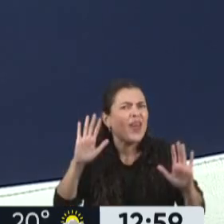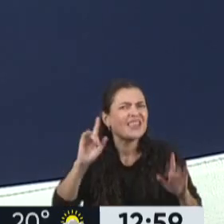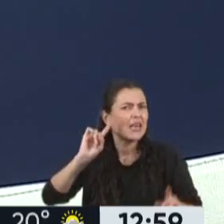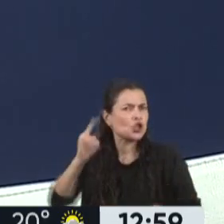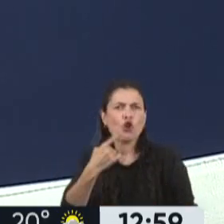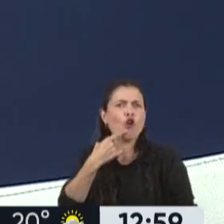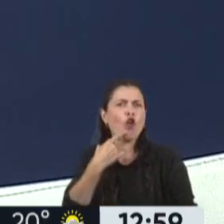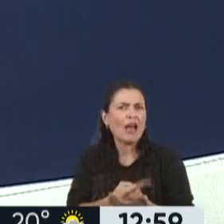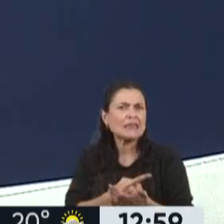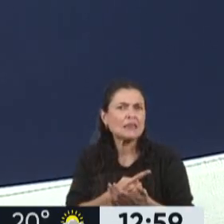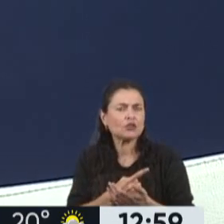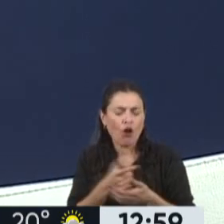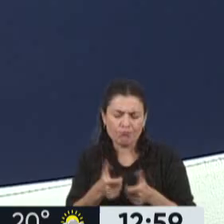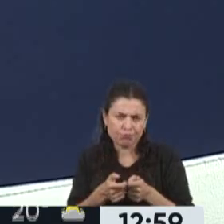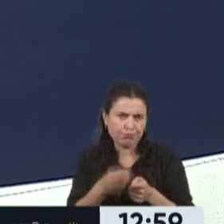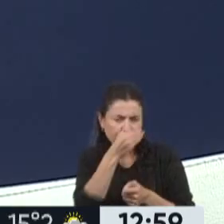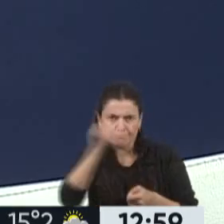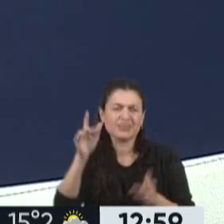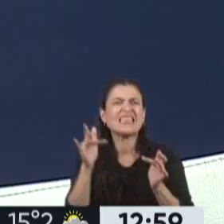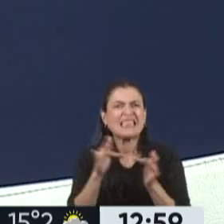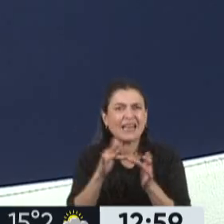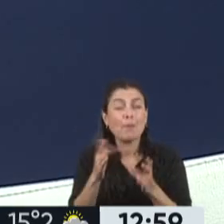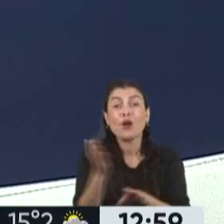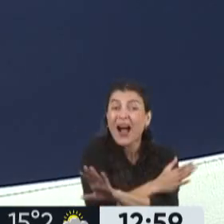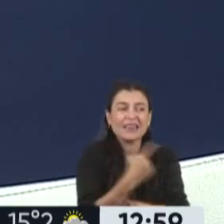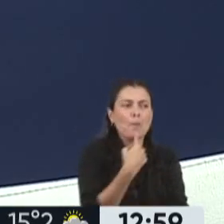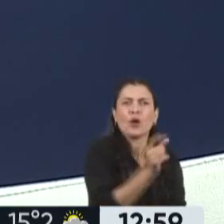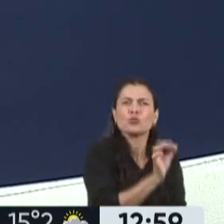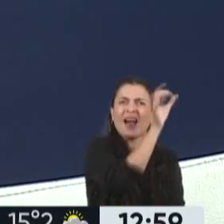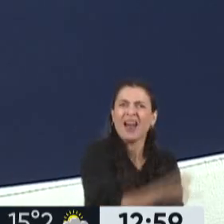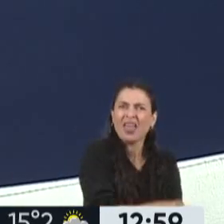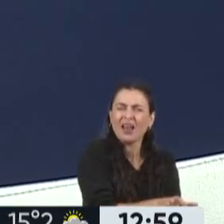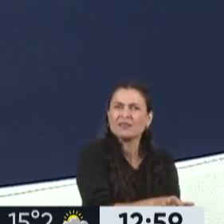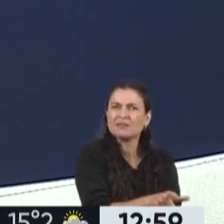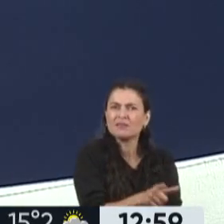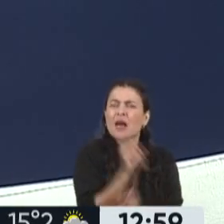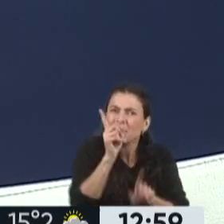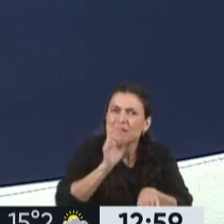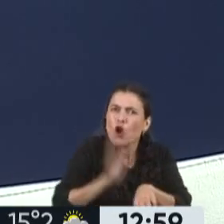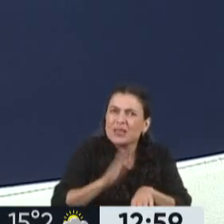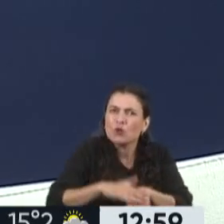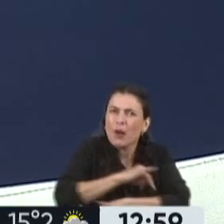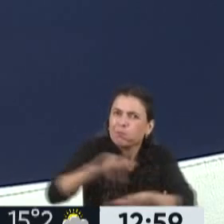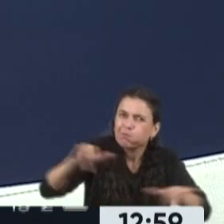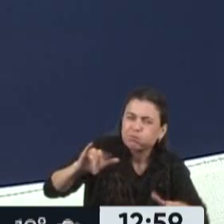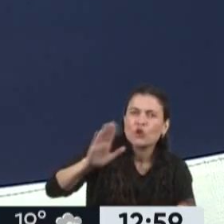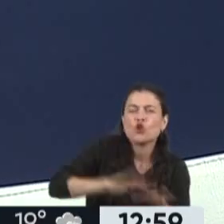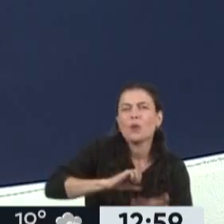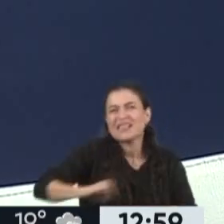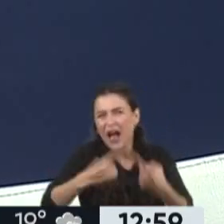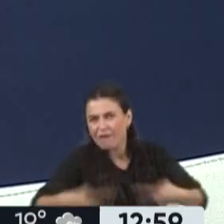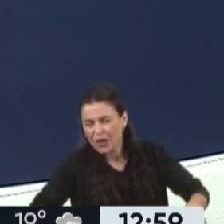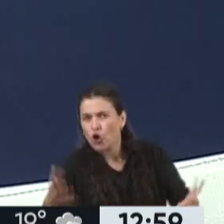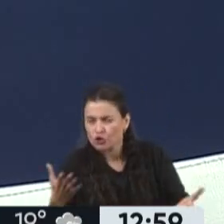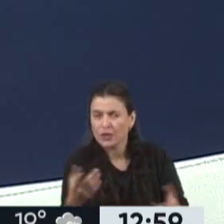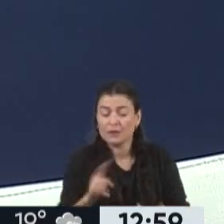Milei una opinión jurídica de todo eso que estaba promocionando? Segunda pregunta.